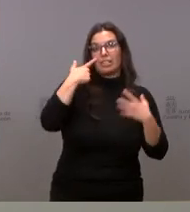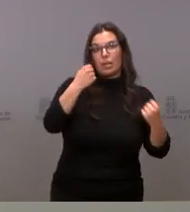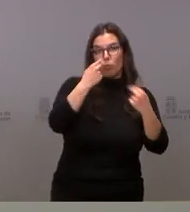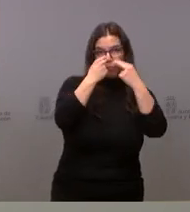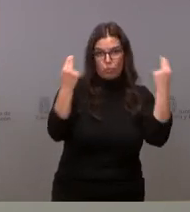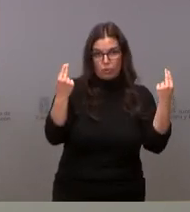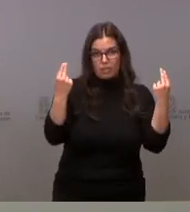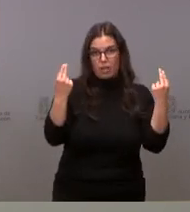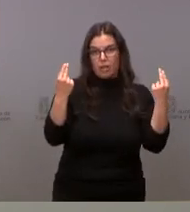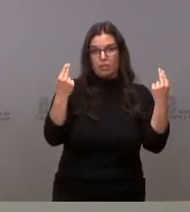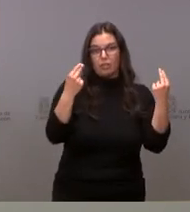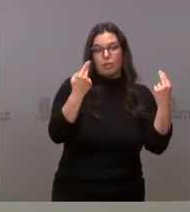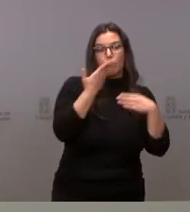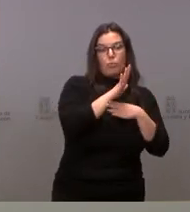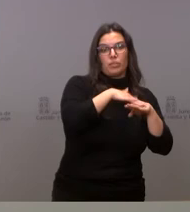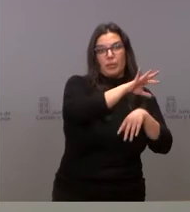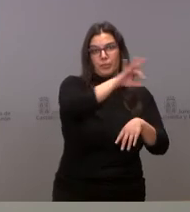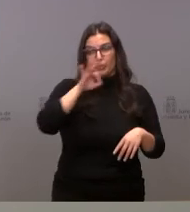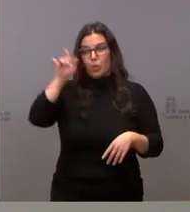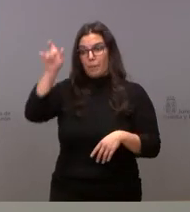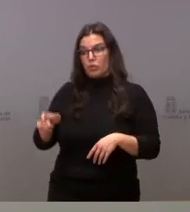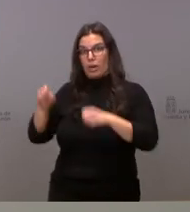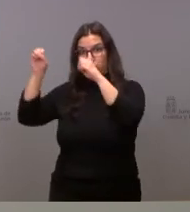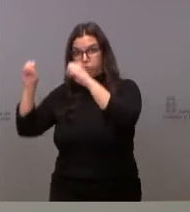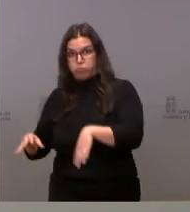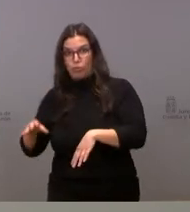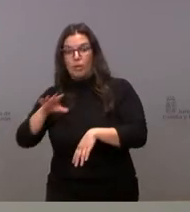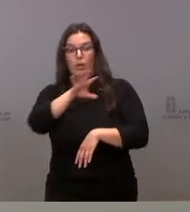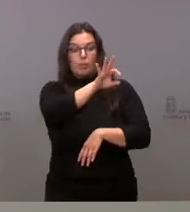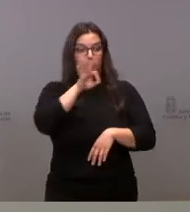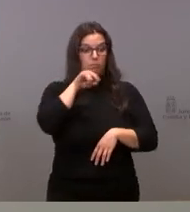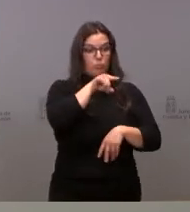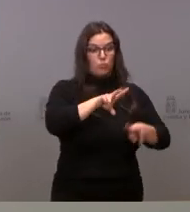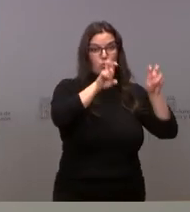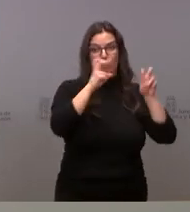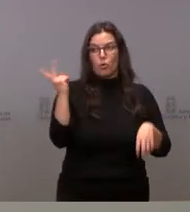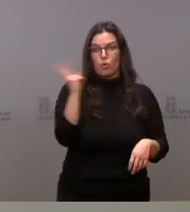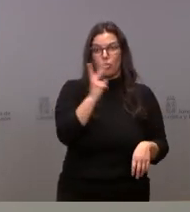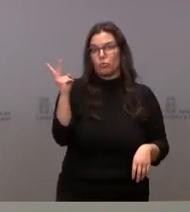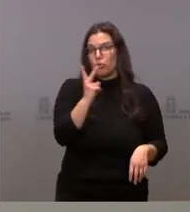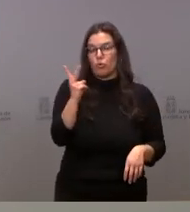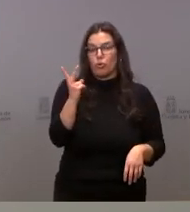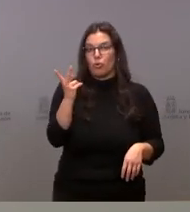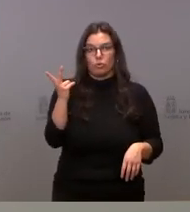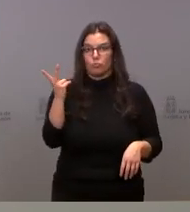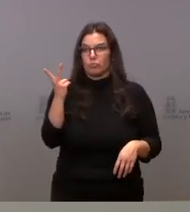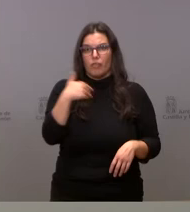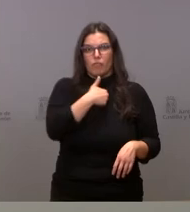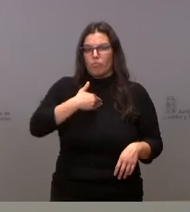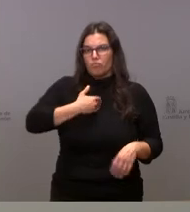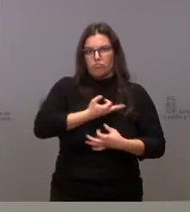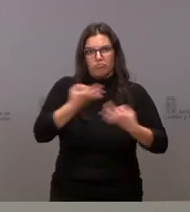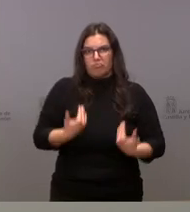que tanto la persona que se ha ido como la persona que va a ocupar ese puesto son dos personas que pueden desempeñar perfectamente